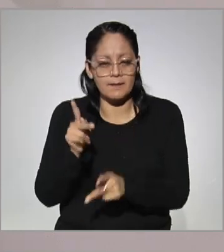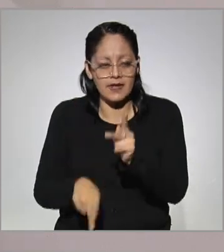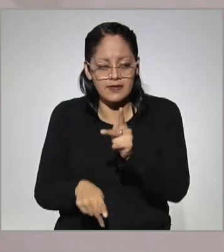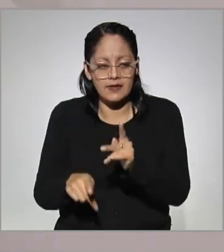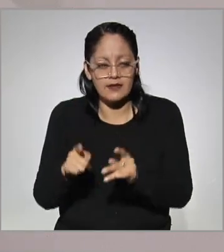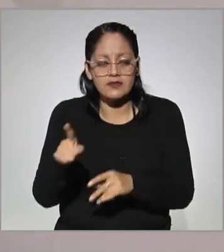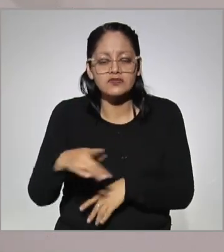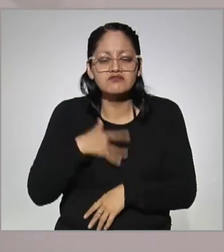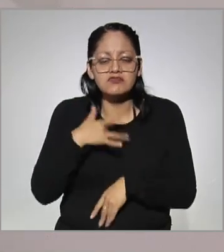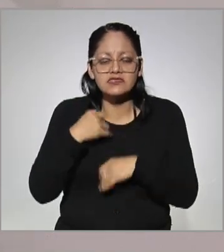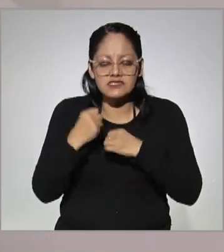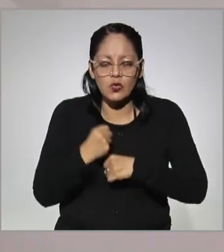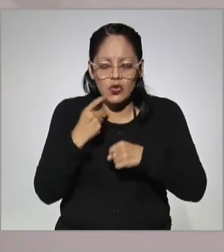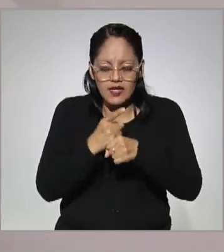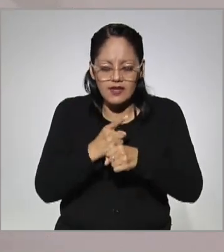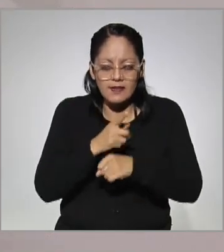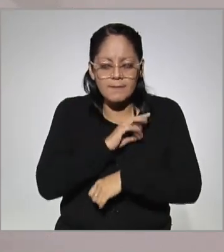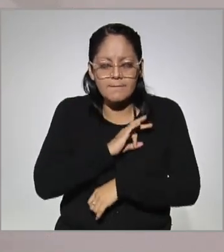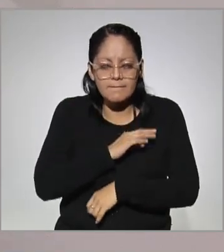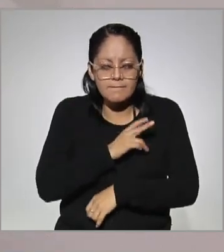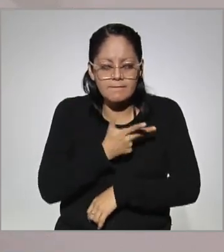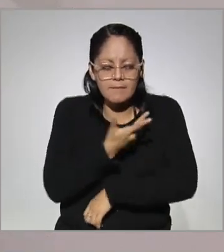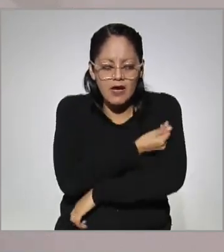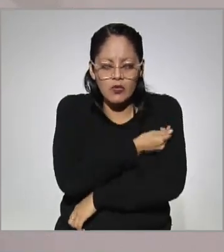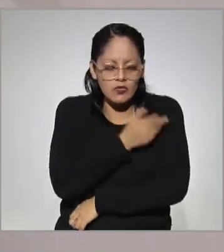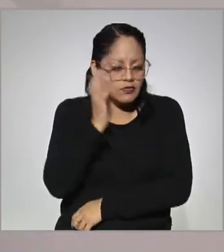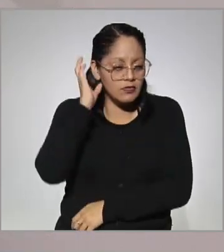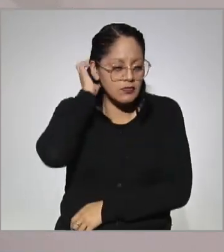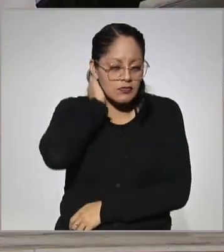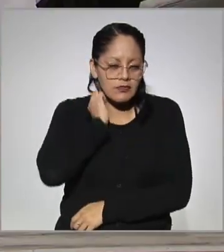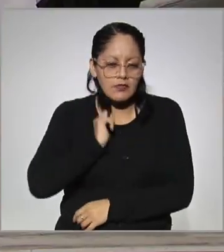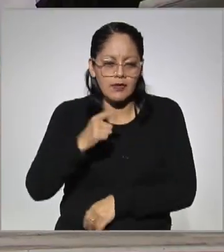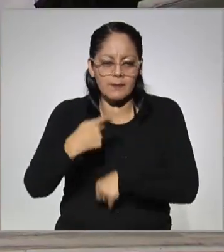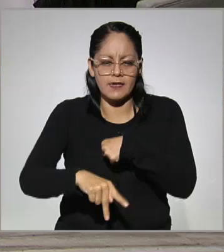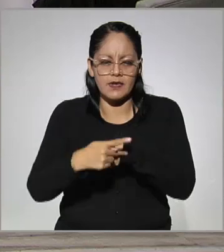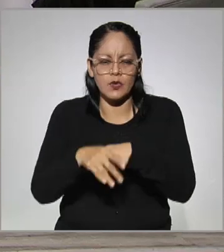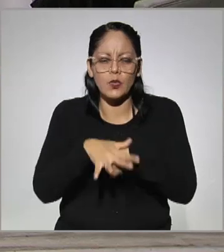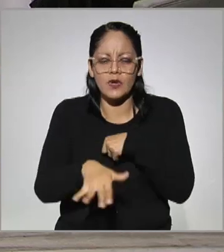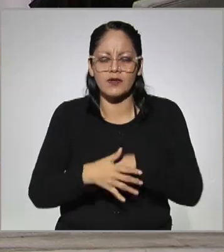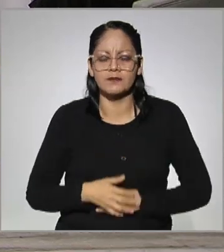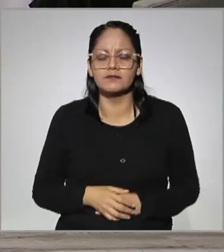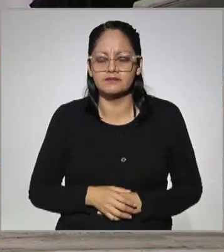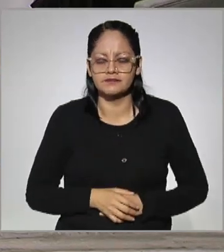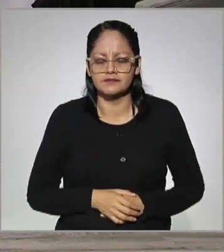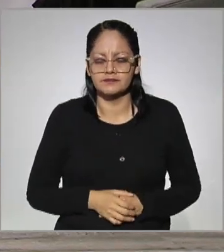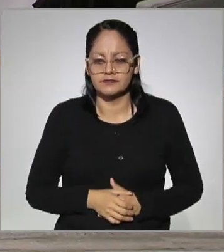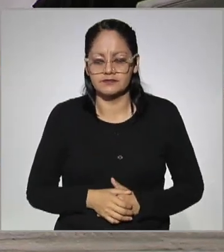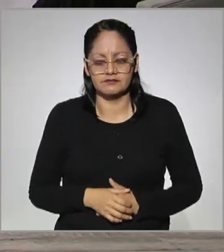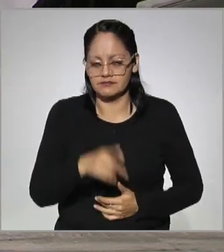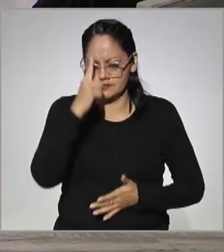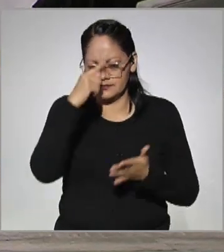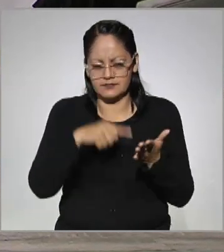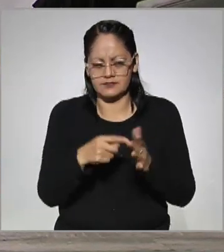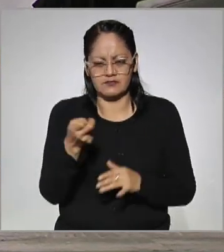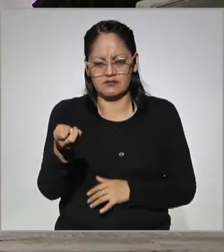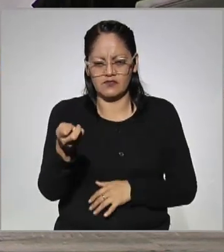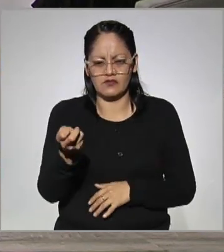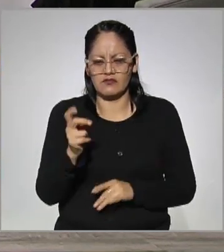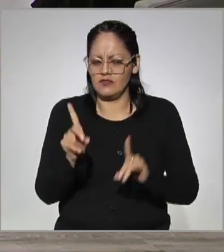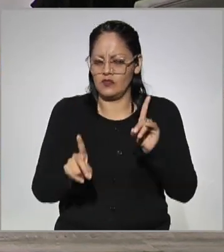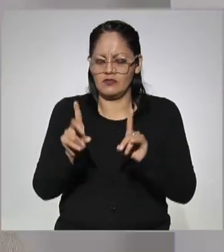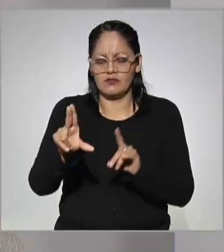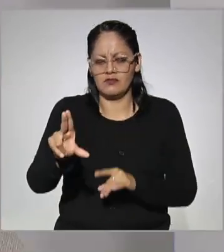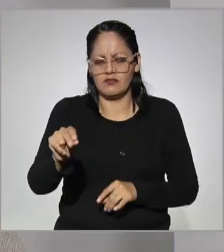La seguridad de la vacuna, el beneficio contra el riesgo. Yo creo que de eso no debe de quedar